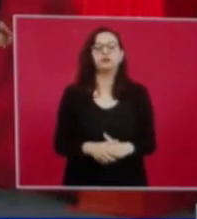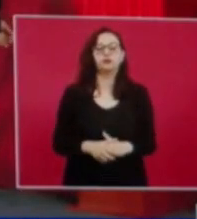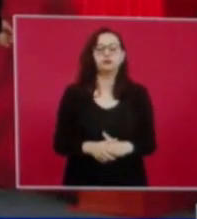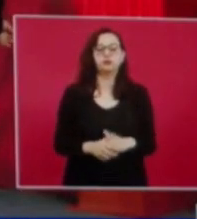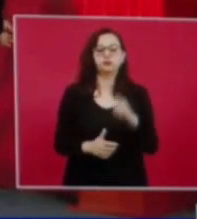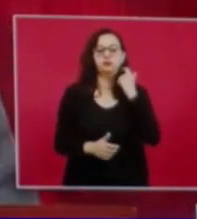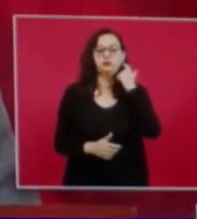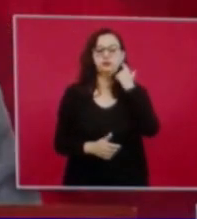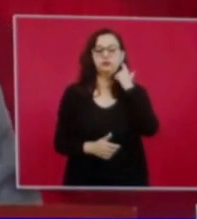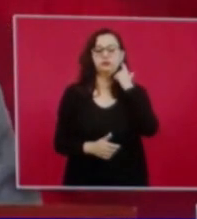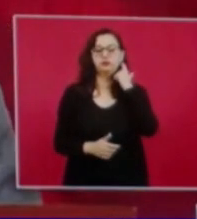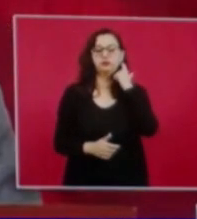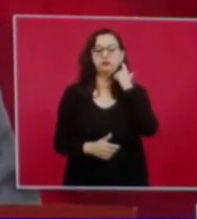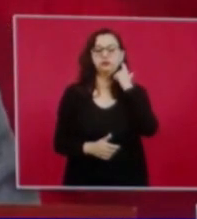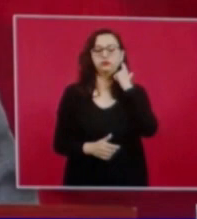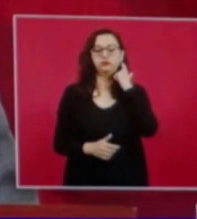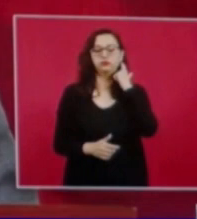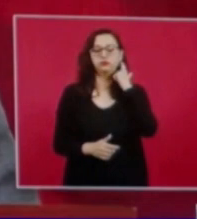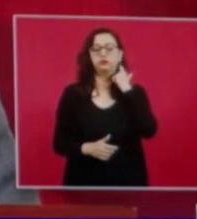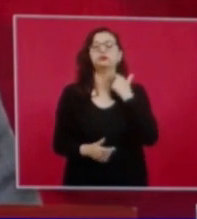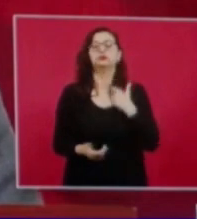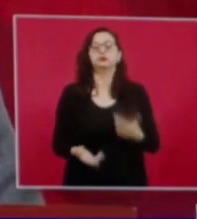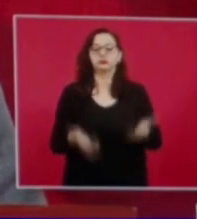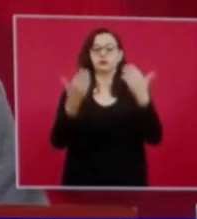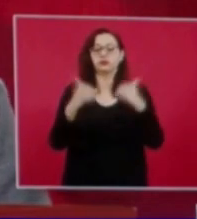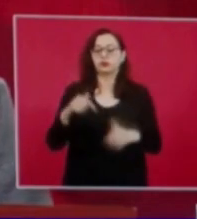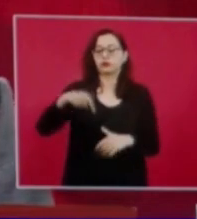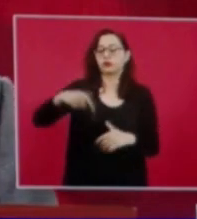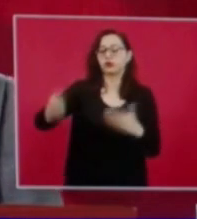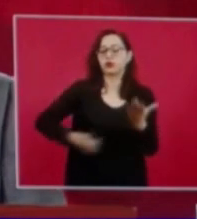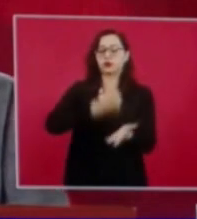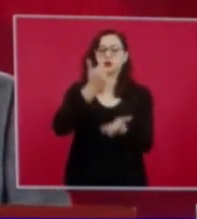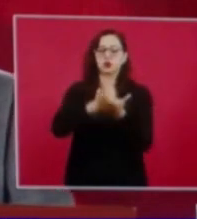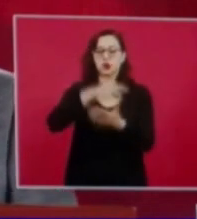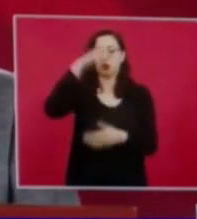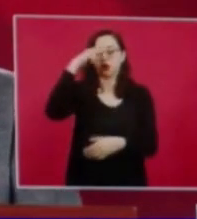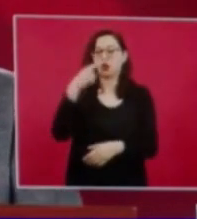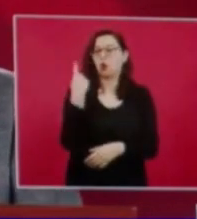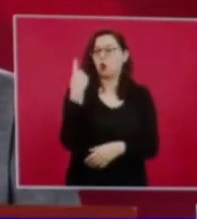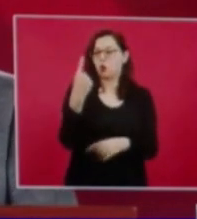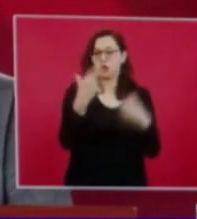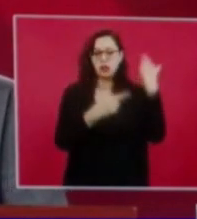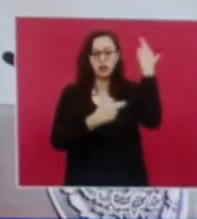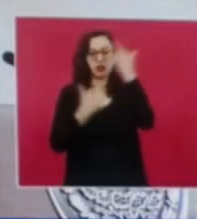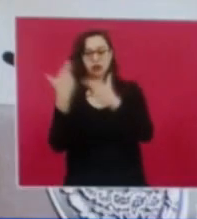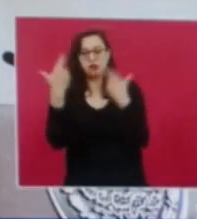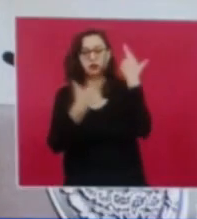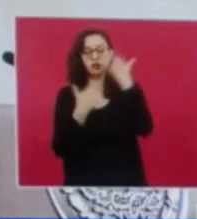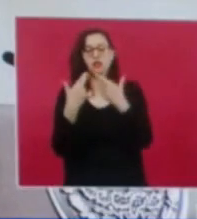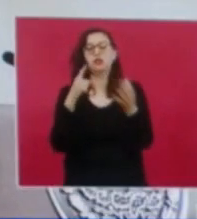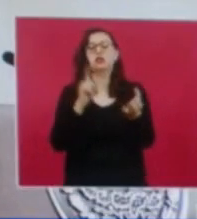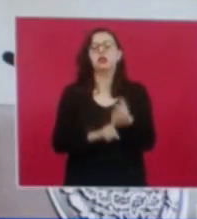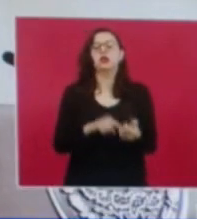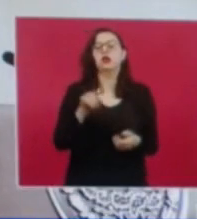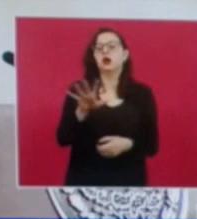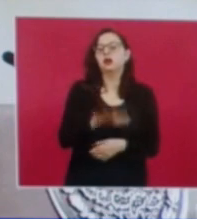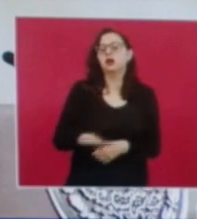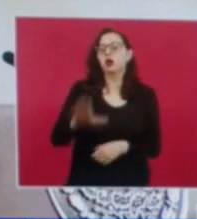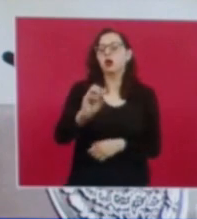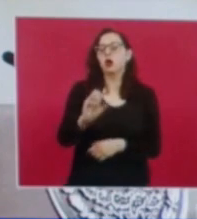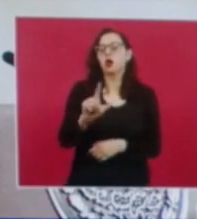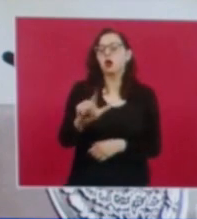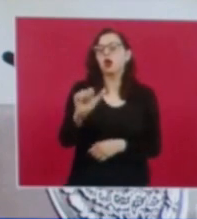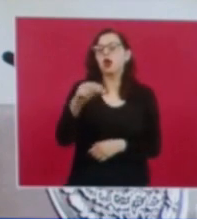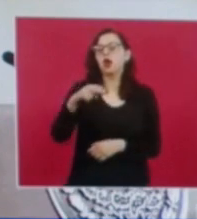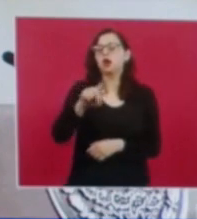económicas mediante la división por eso yo quisiera apuntar algo toño que me resulta fundamental en